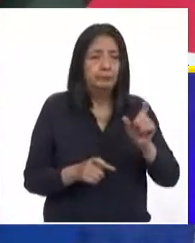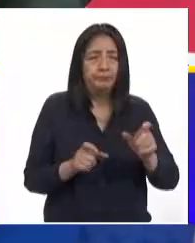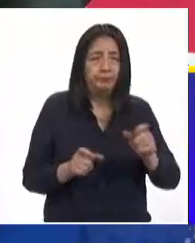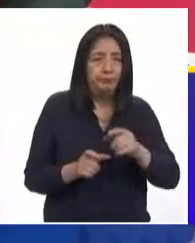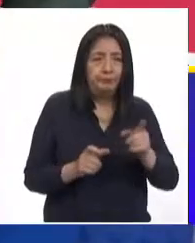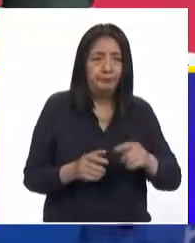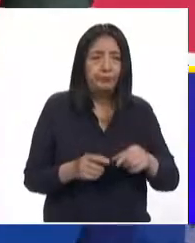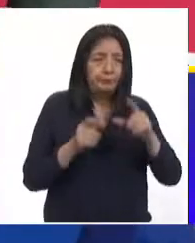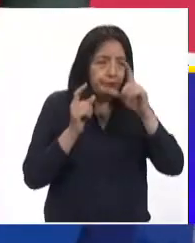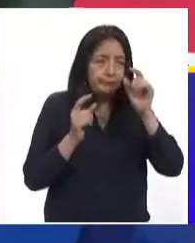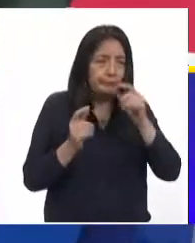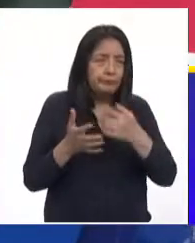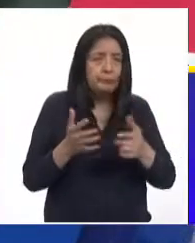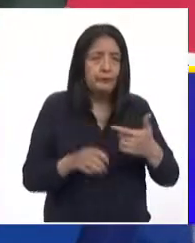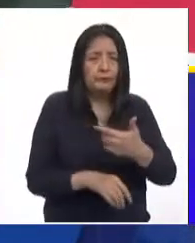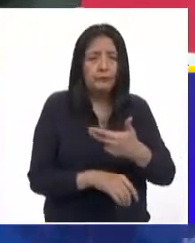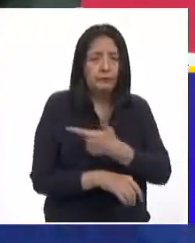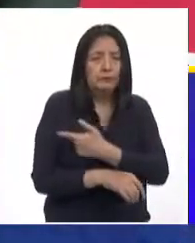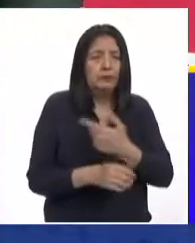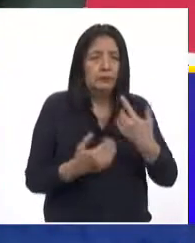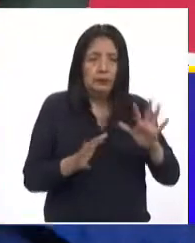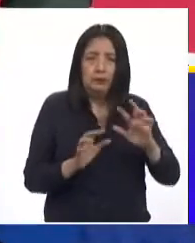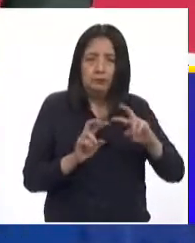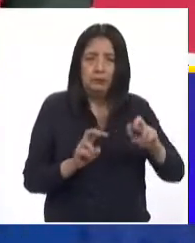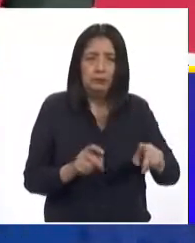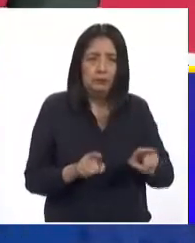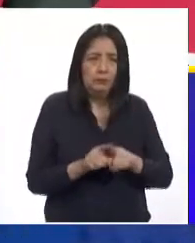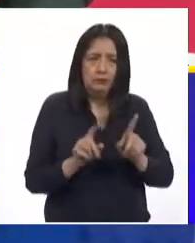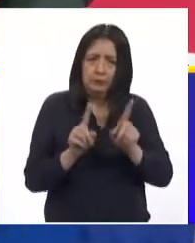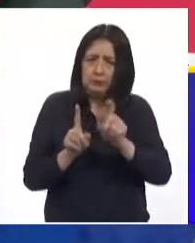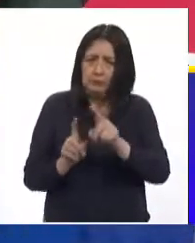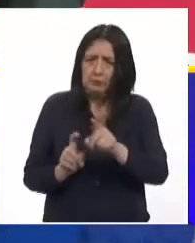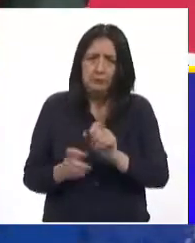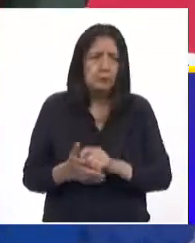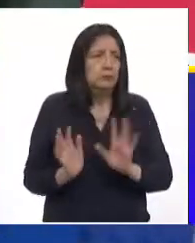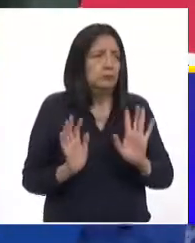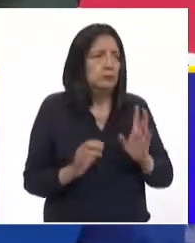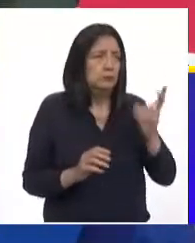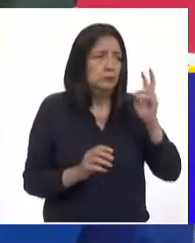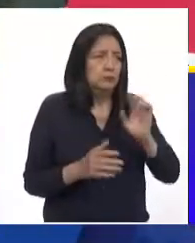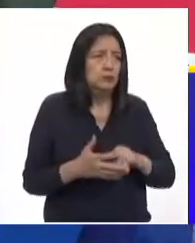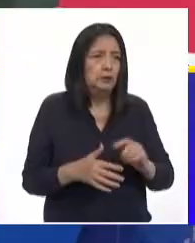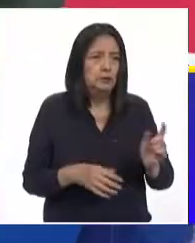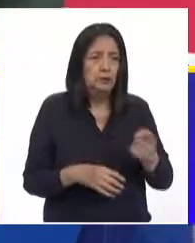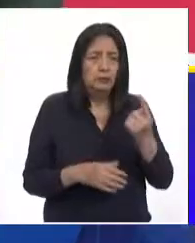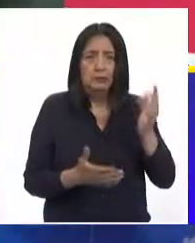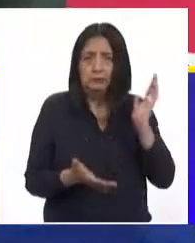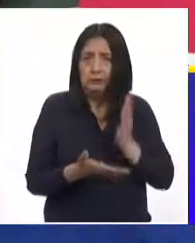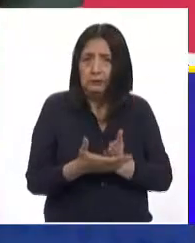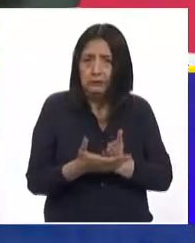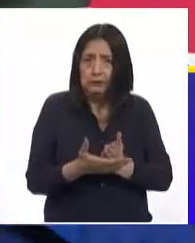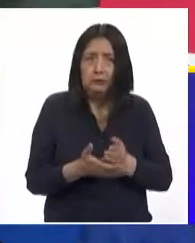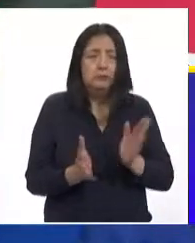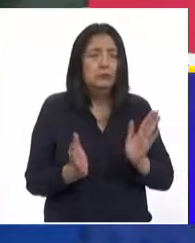los inoculadores que han sido investigados e interrogados, y por lo tanto la única sanción que